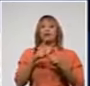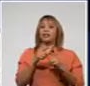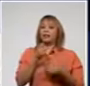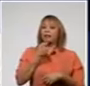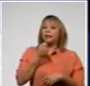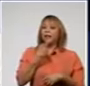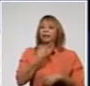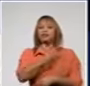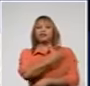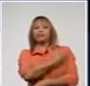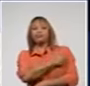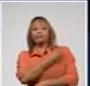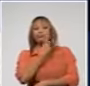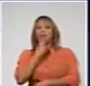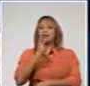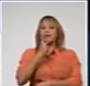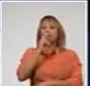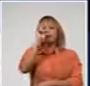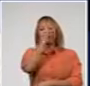de la atención médica,